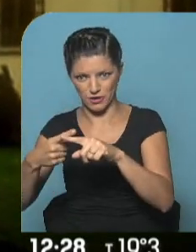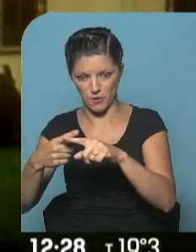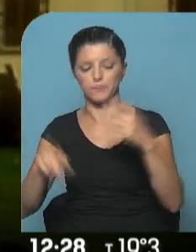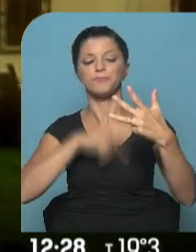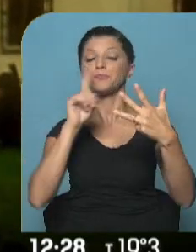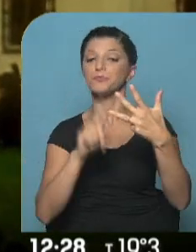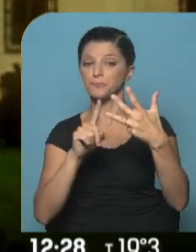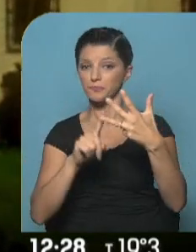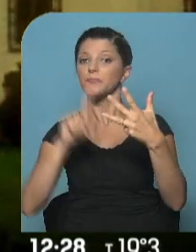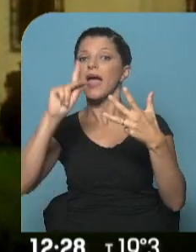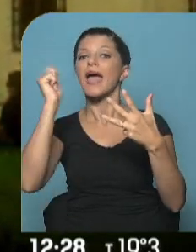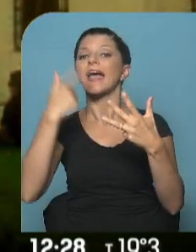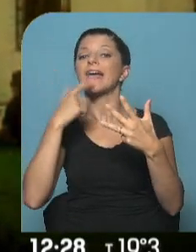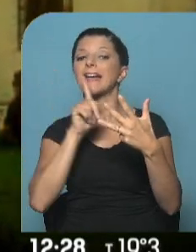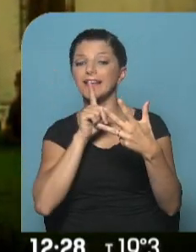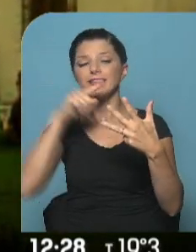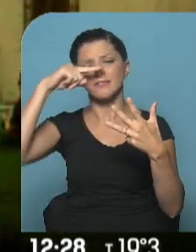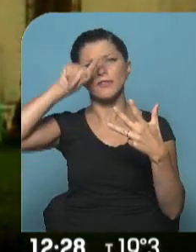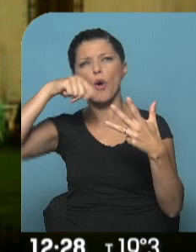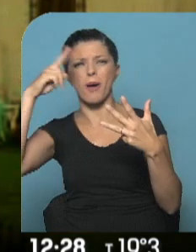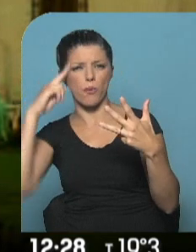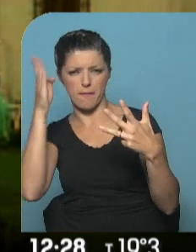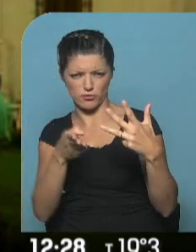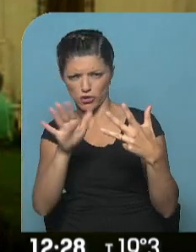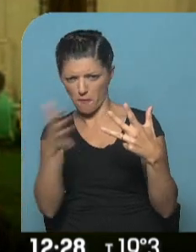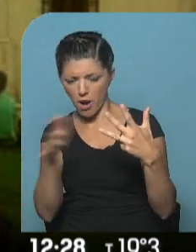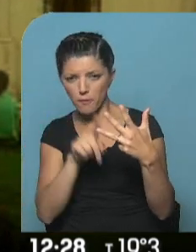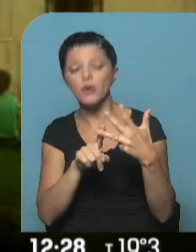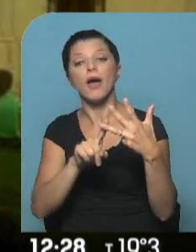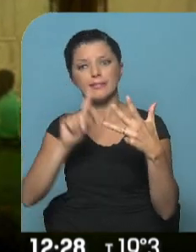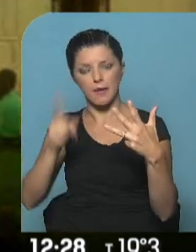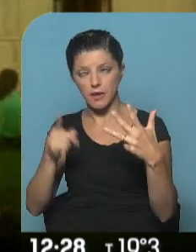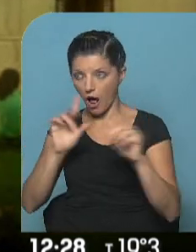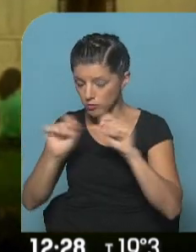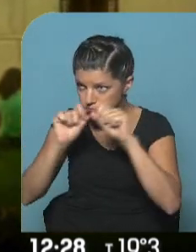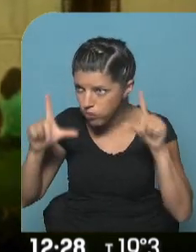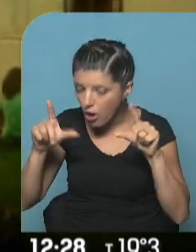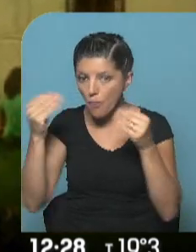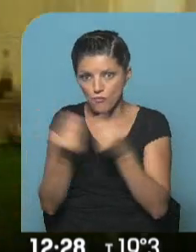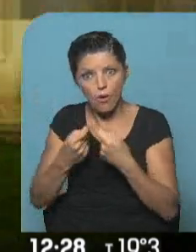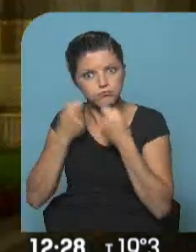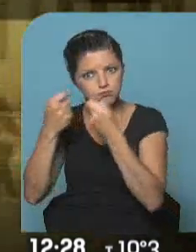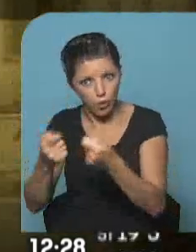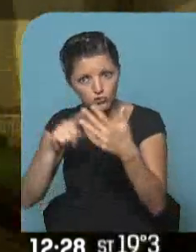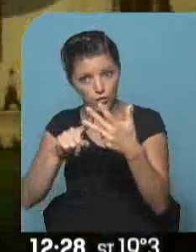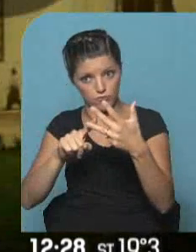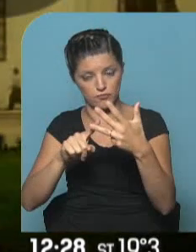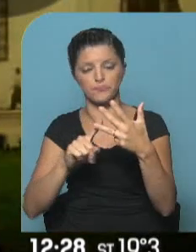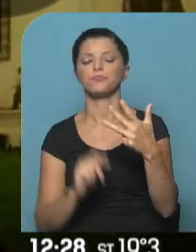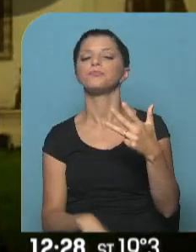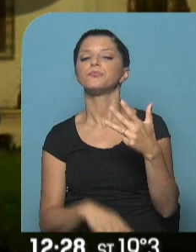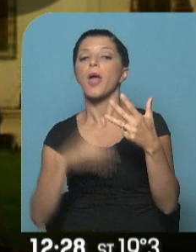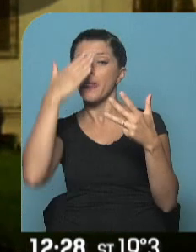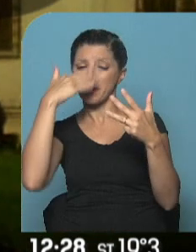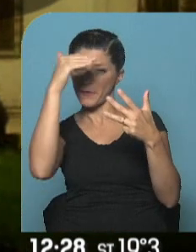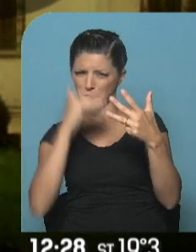con algo más del 7,9%, también sorprendió cosechando más votos de los esperados, ocupando el cuarto lugar. Más